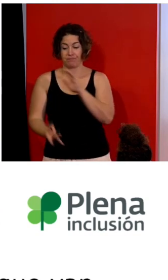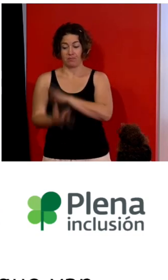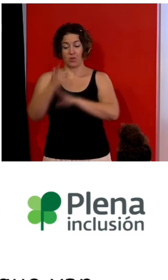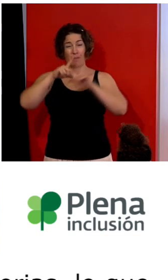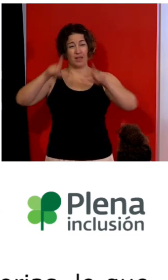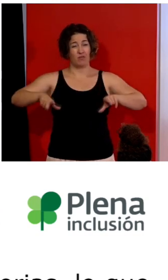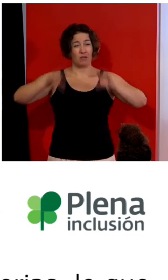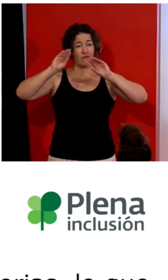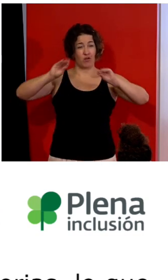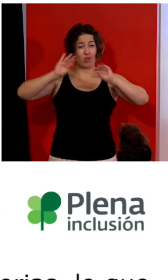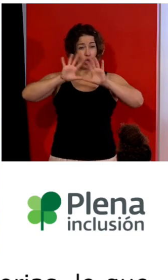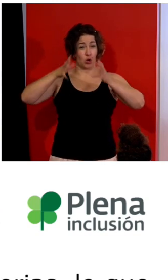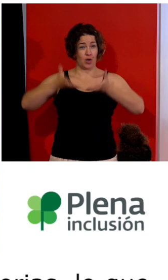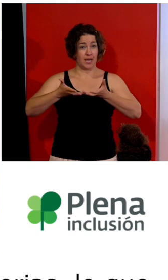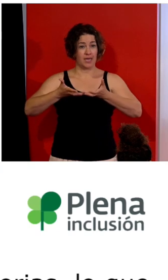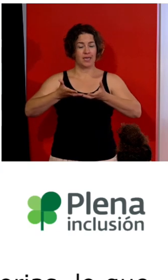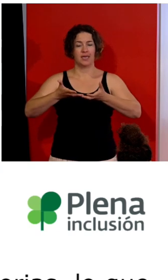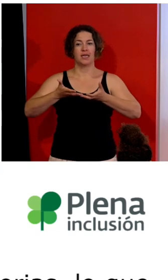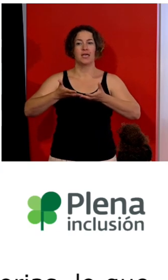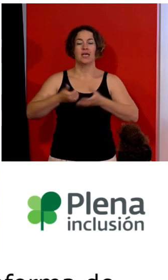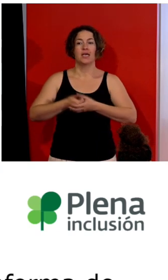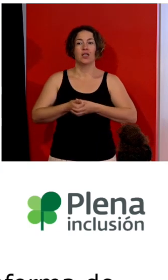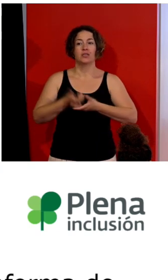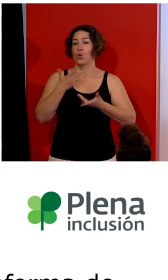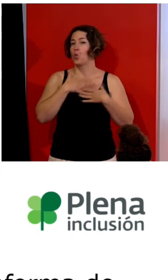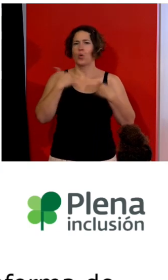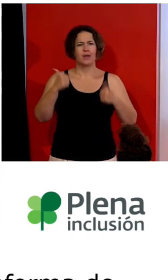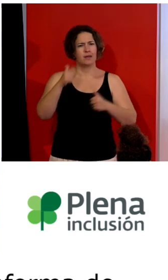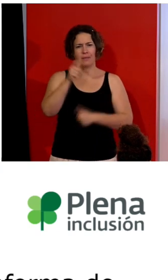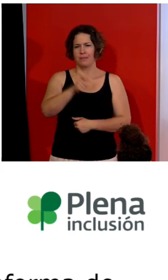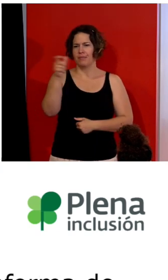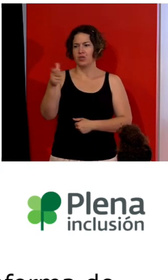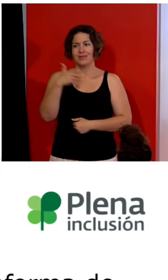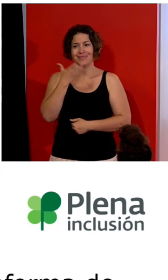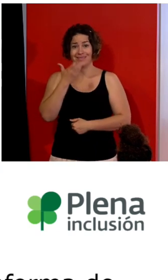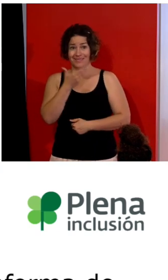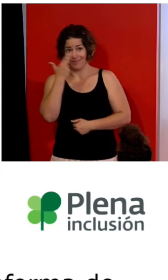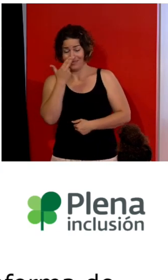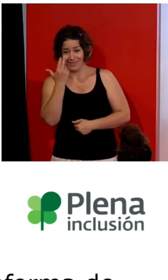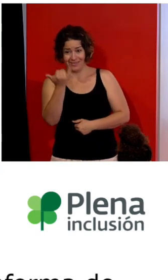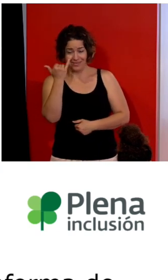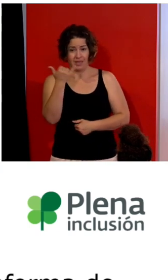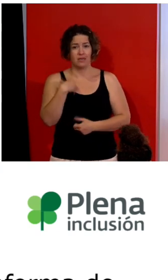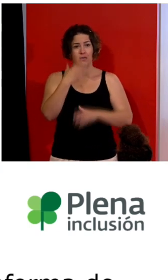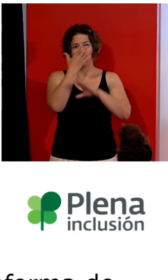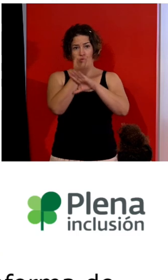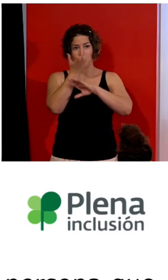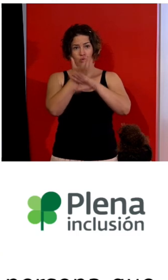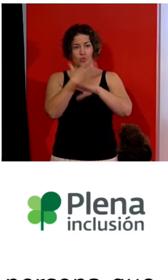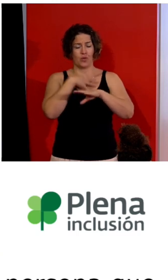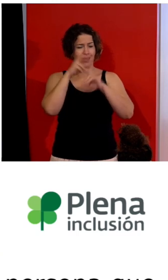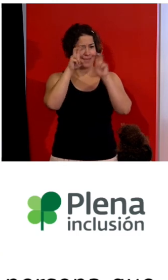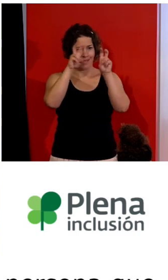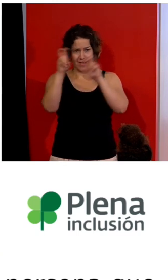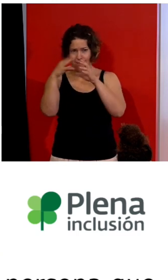formación online en la que cualquier persona que esté interesada puede descargarse